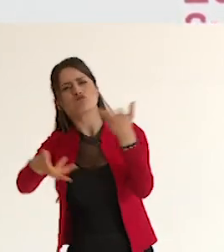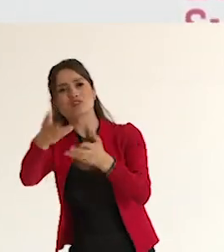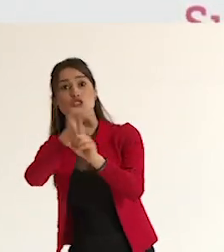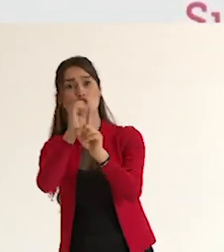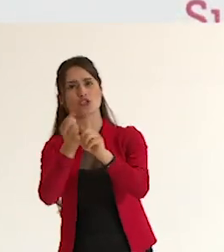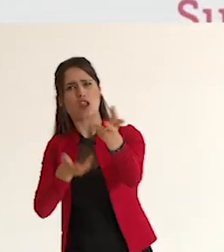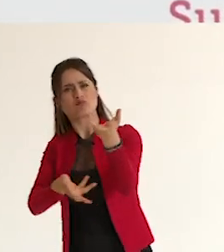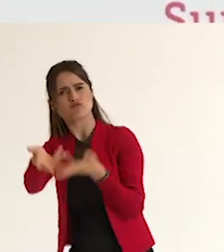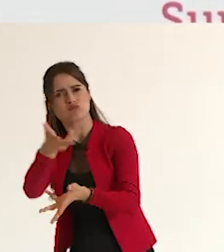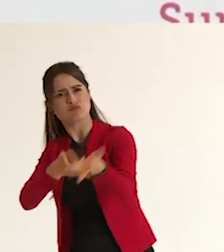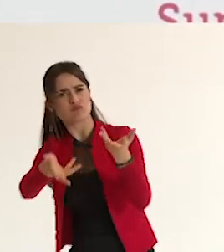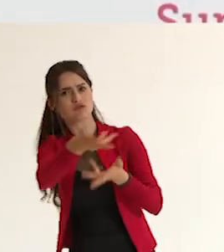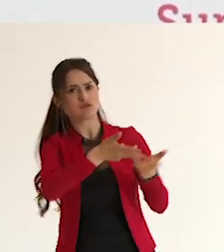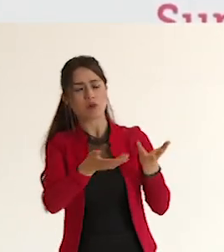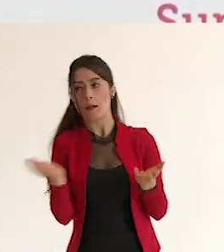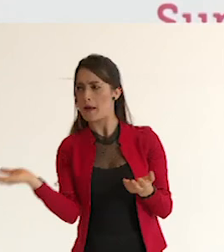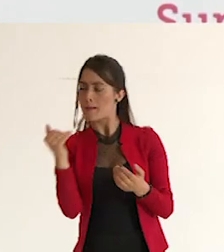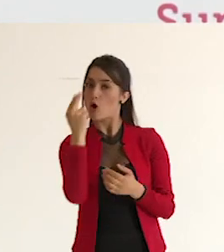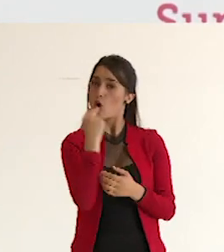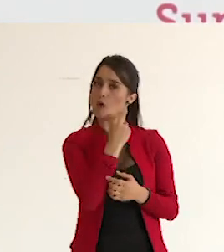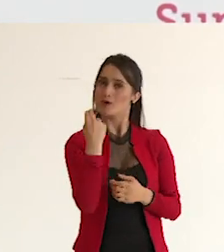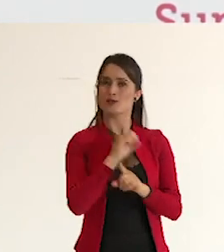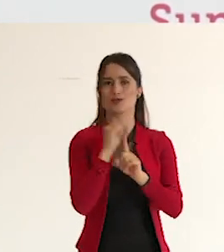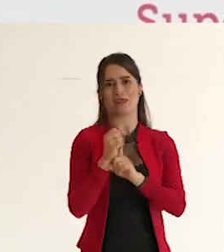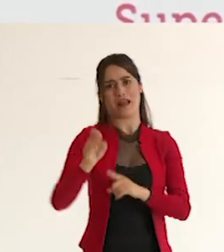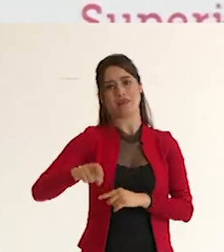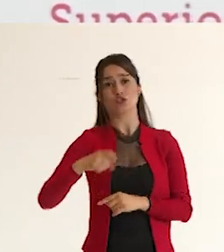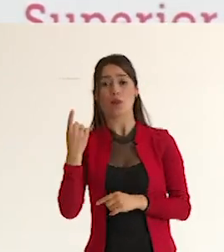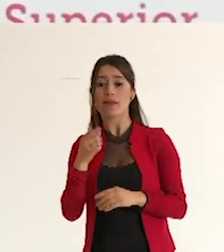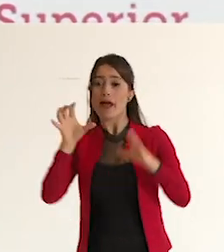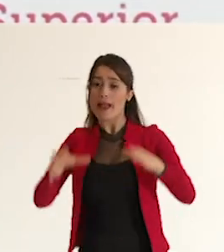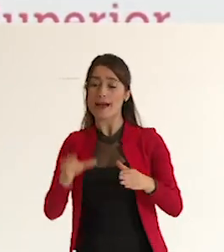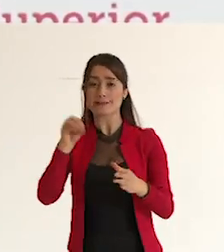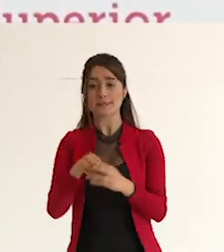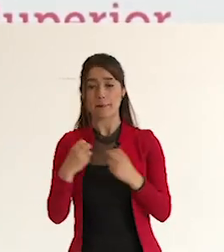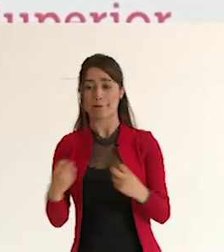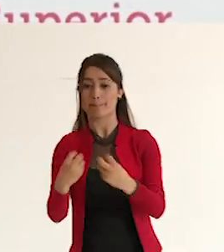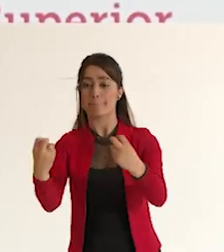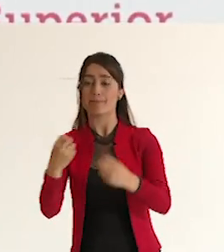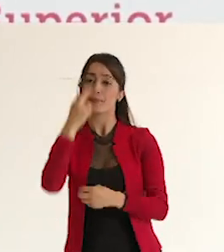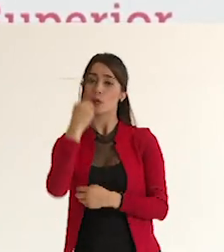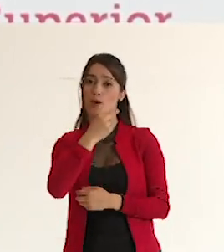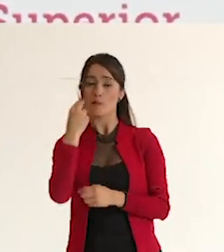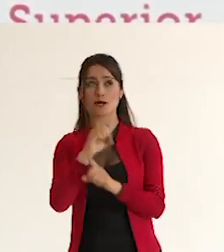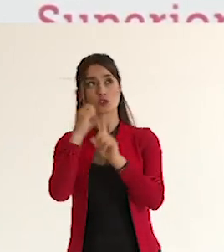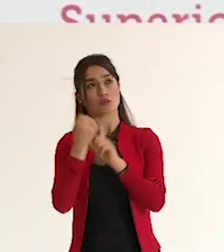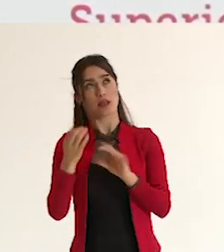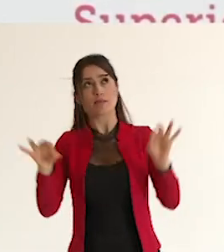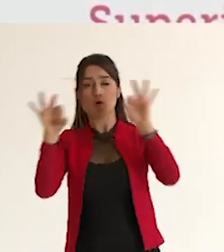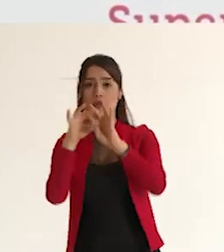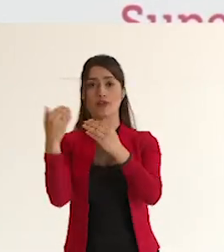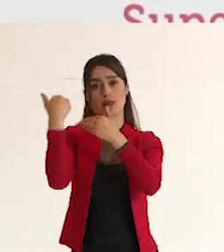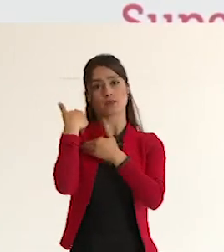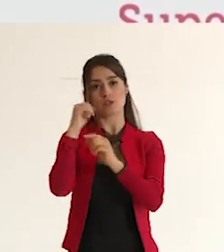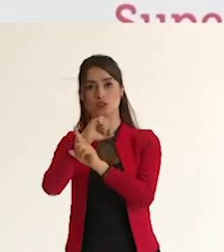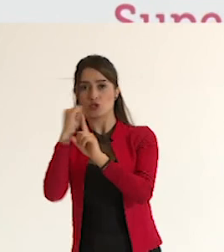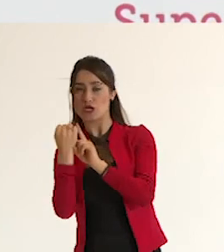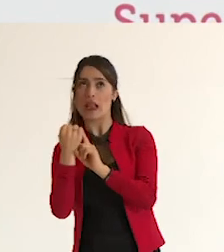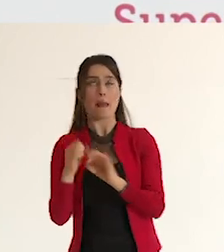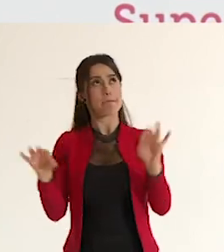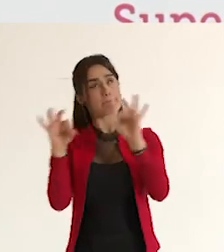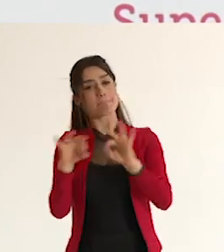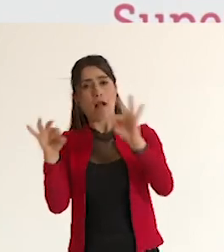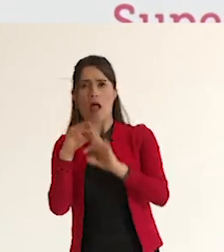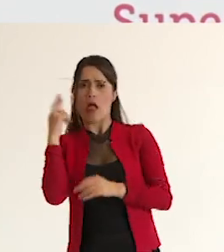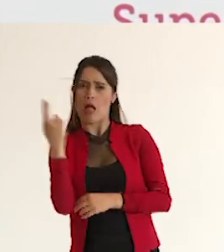cosas como un compromiso social es muy difícil nos podemos caer en el discurso y en lo importante que es la responsabilidad social pero la responsabilidad social se